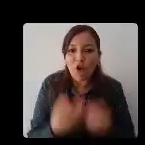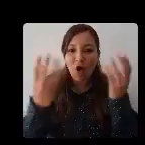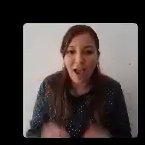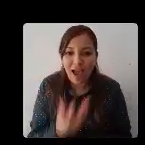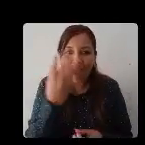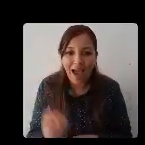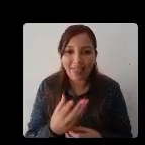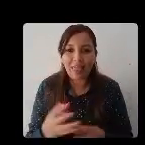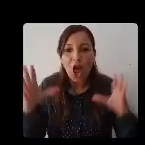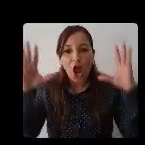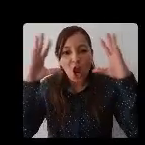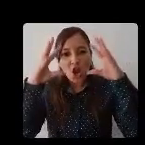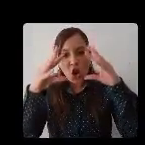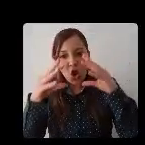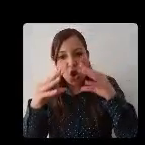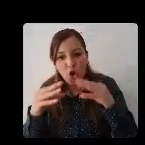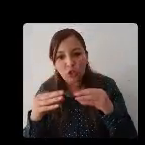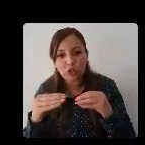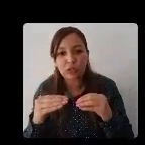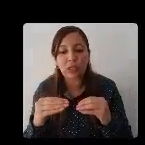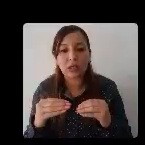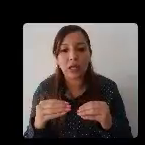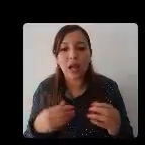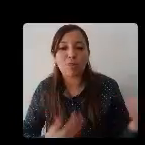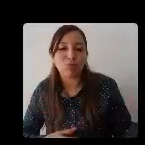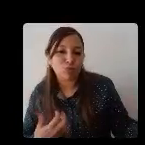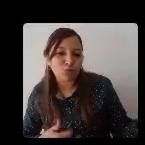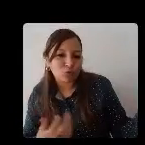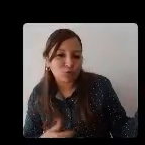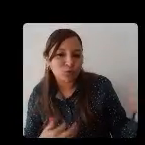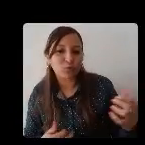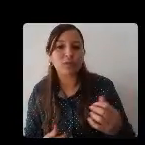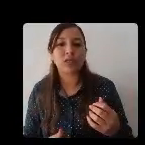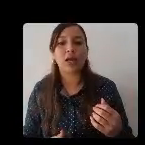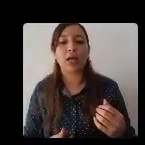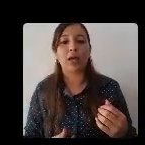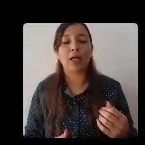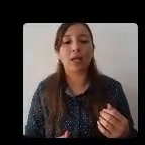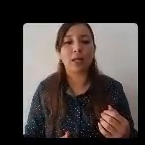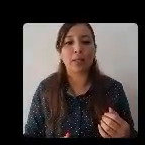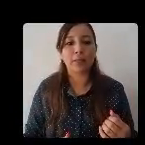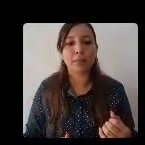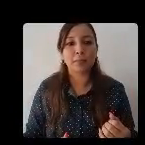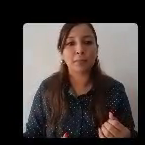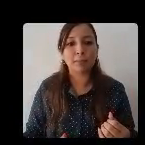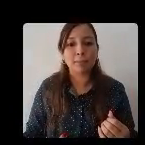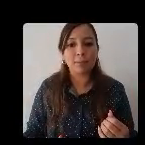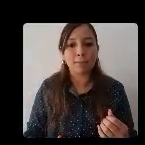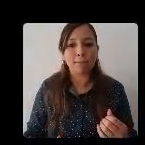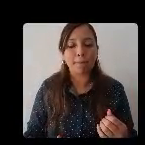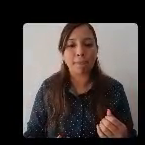¿no? Un turismo rural, ¿no? Y no queremos alterar las modernidades, ¿no? Un poquito para